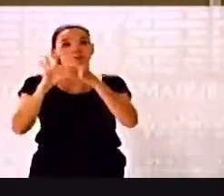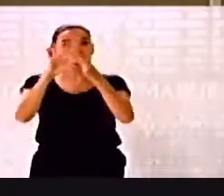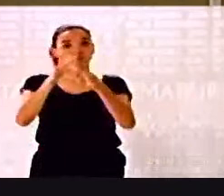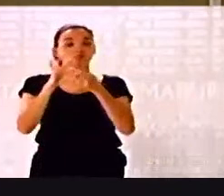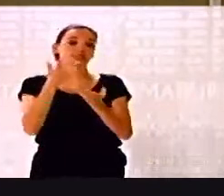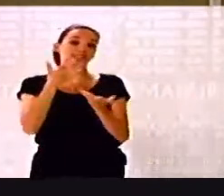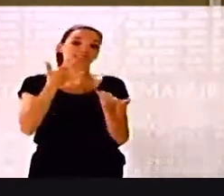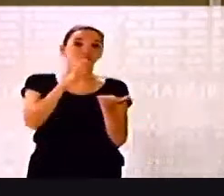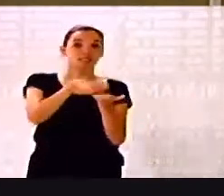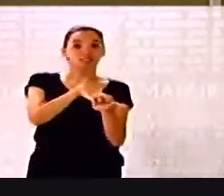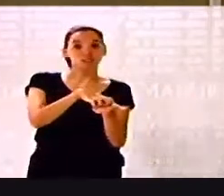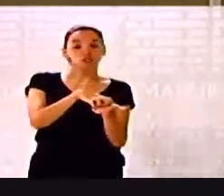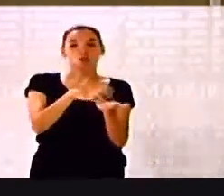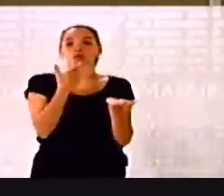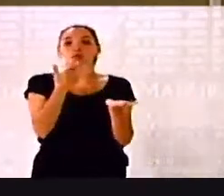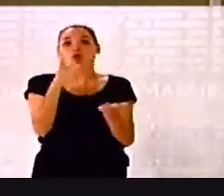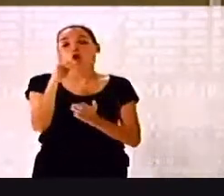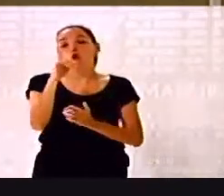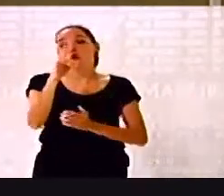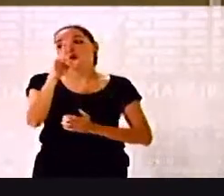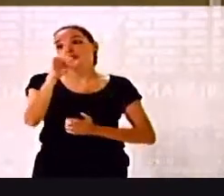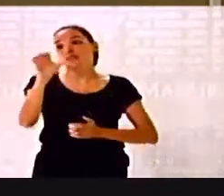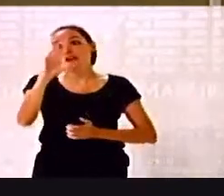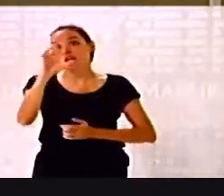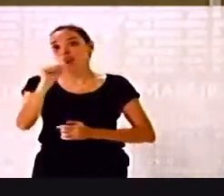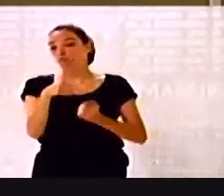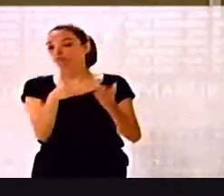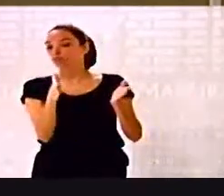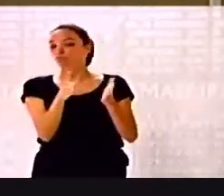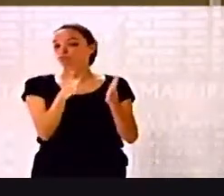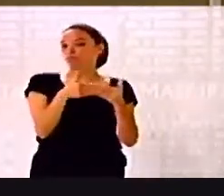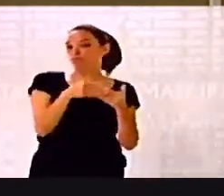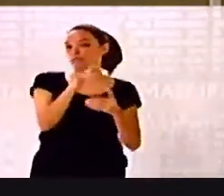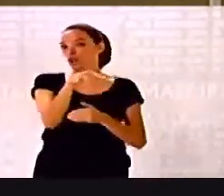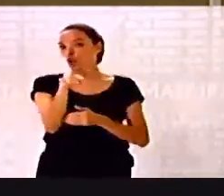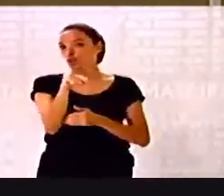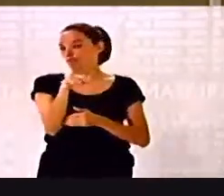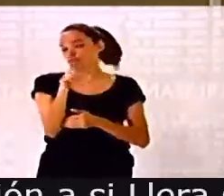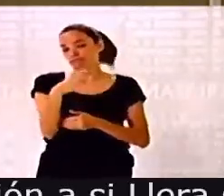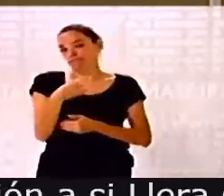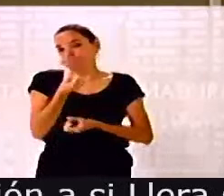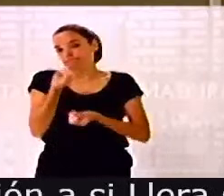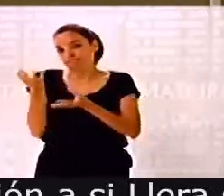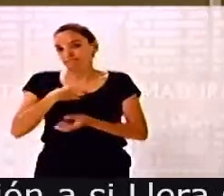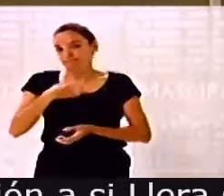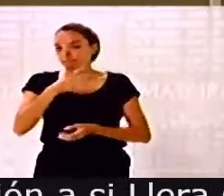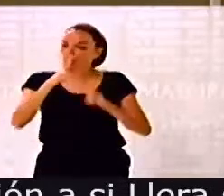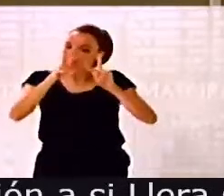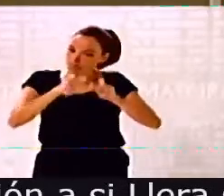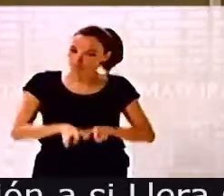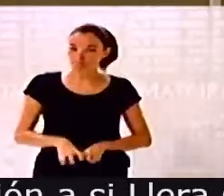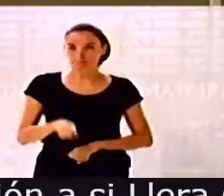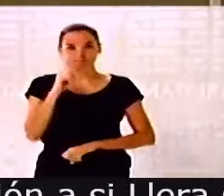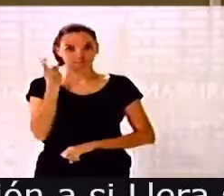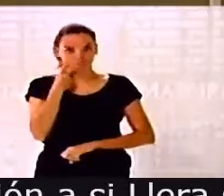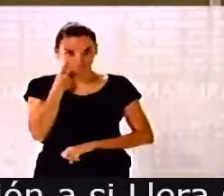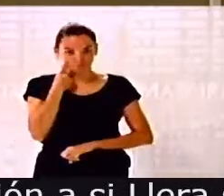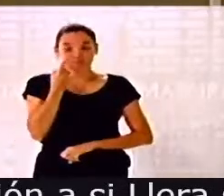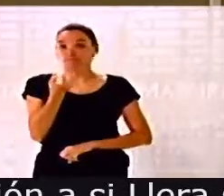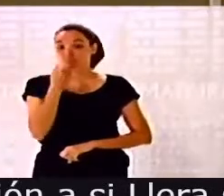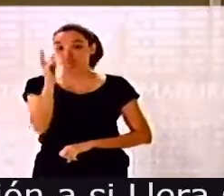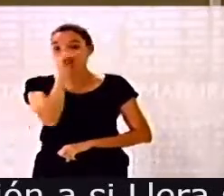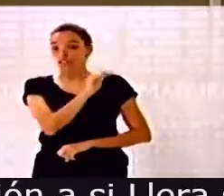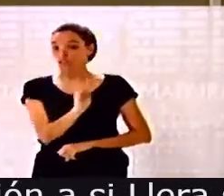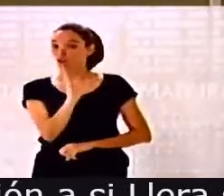si el centro de Llera se va a abrir o no se va a abrir, porque tenemos que analizarlo. Hay que analizarlo. Si no hay